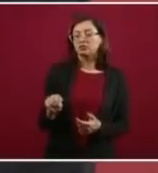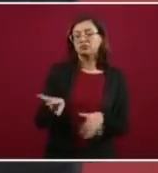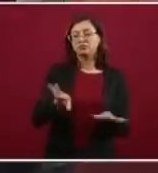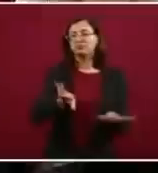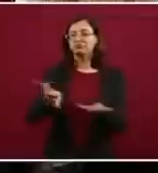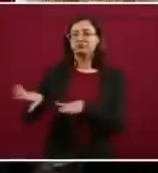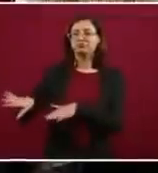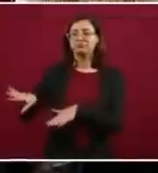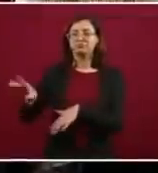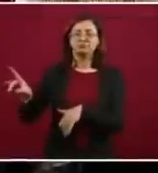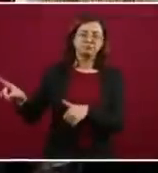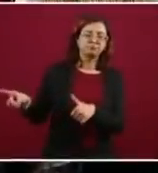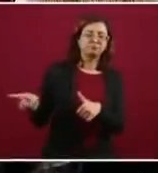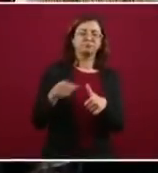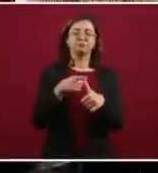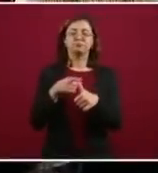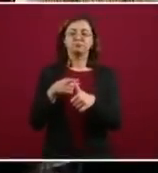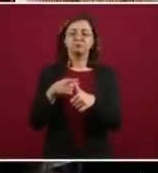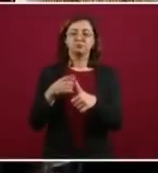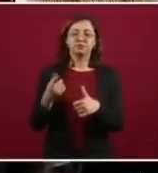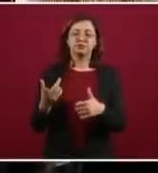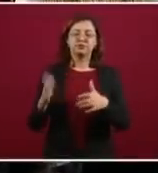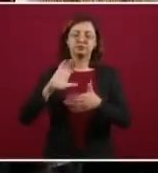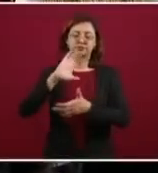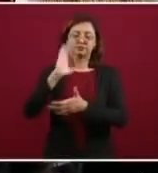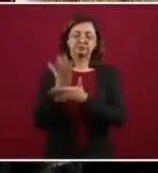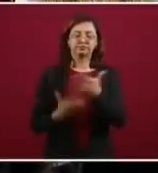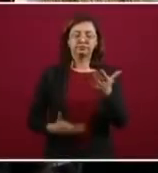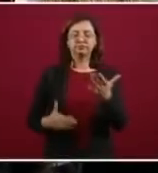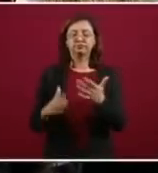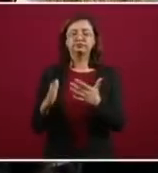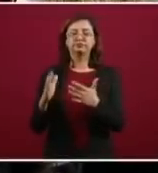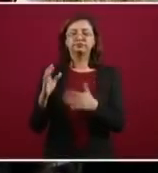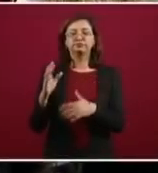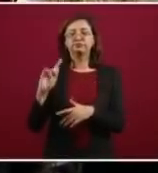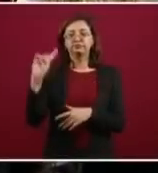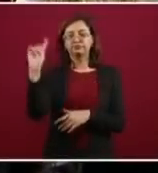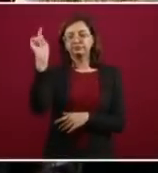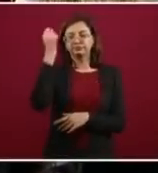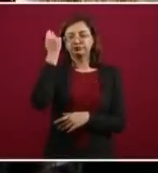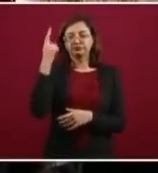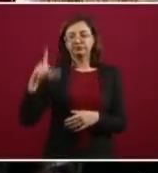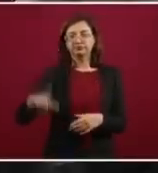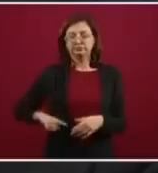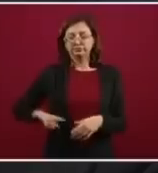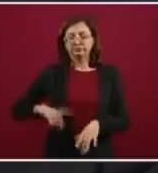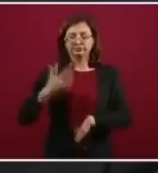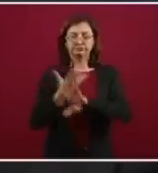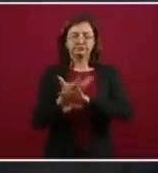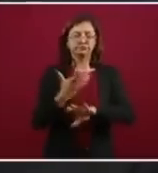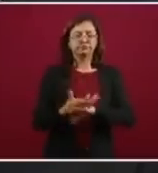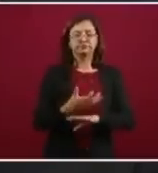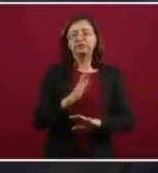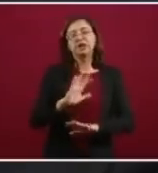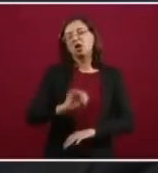contrato de tecnología con el gobierno estadounidense, pero eso es otro asunto.